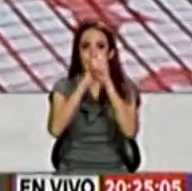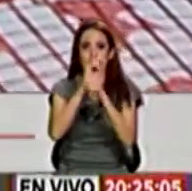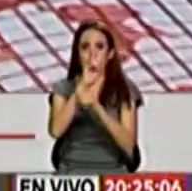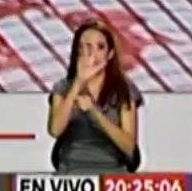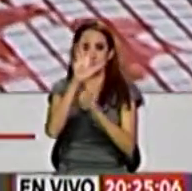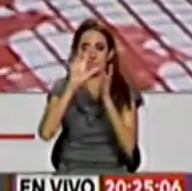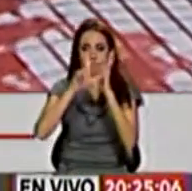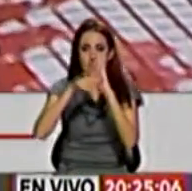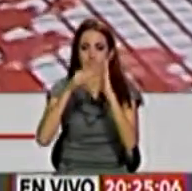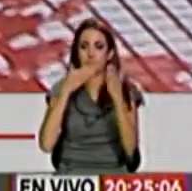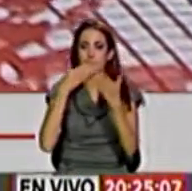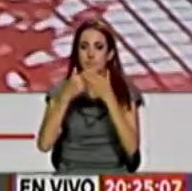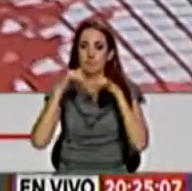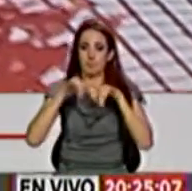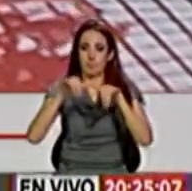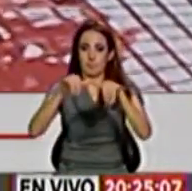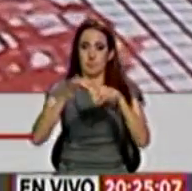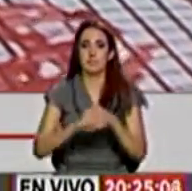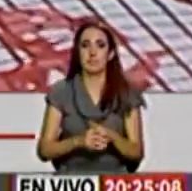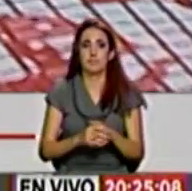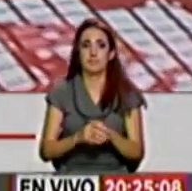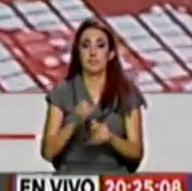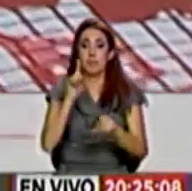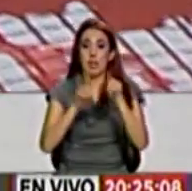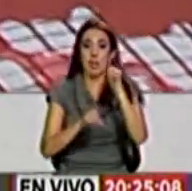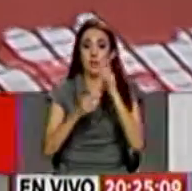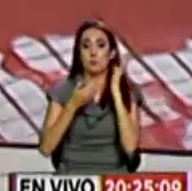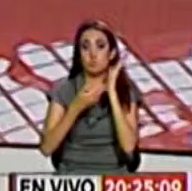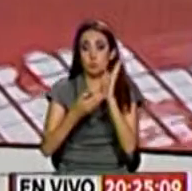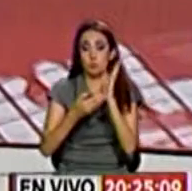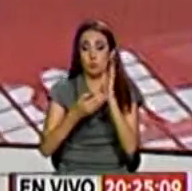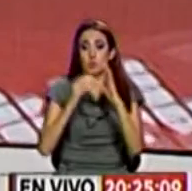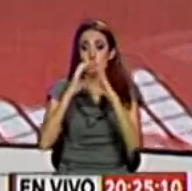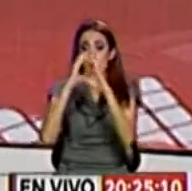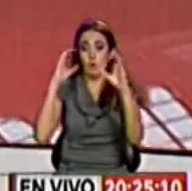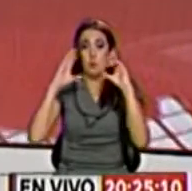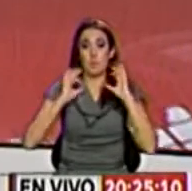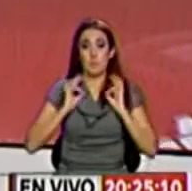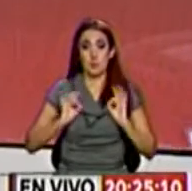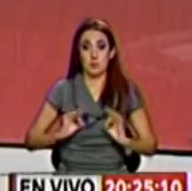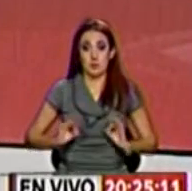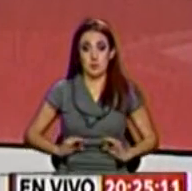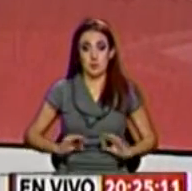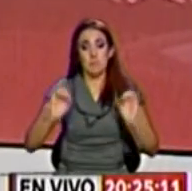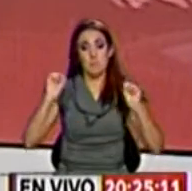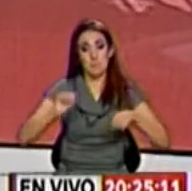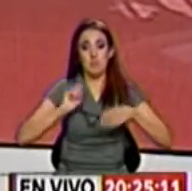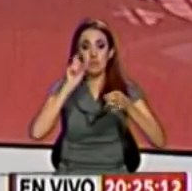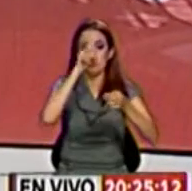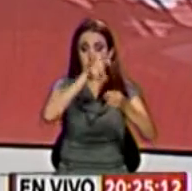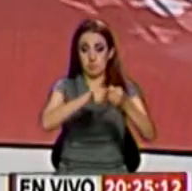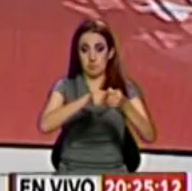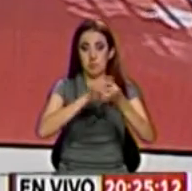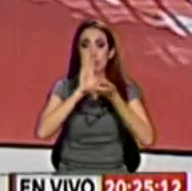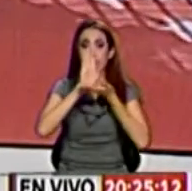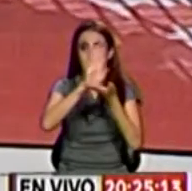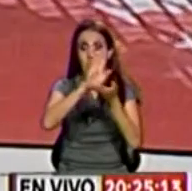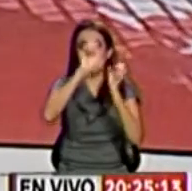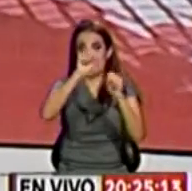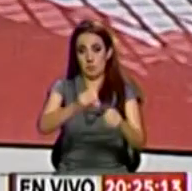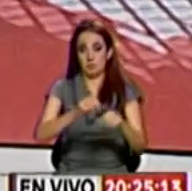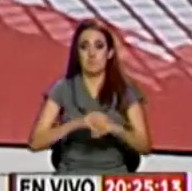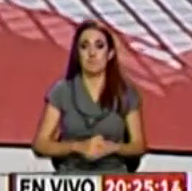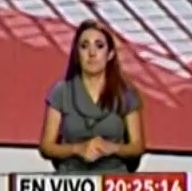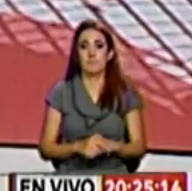20:25, gracias a todos por acompañarnos. A través de varias modalidades, los transportistas del país pueden afiliarse al Instituto Ecuatoriano de Seguridad